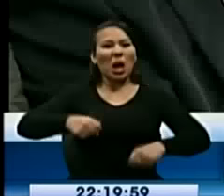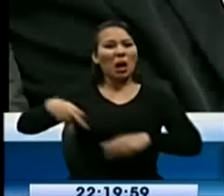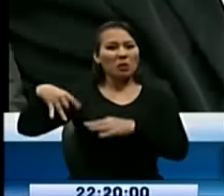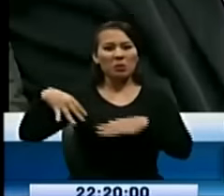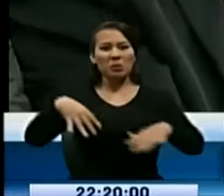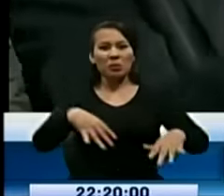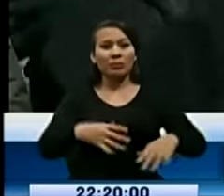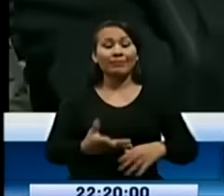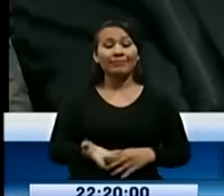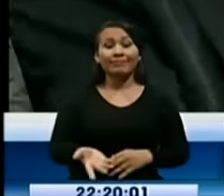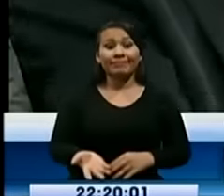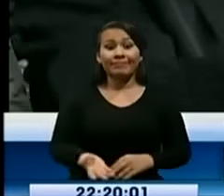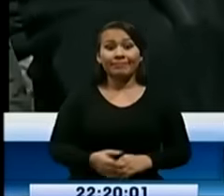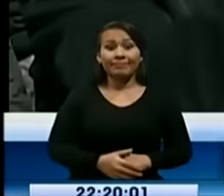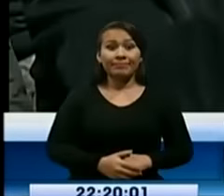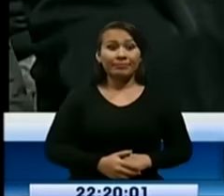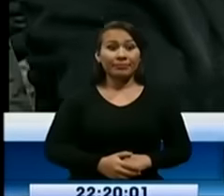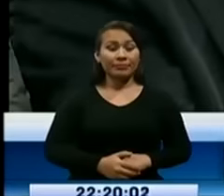marcha.